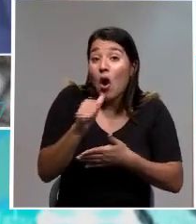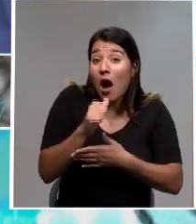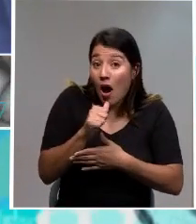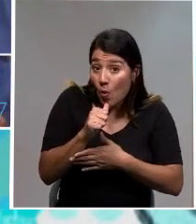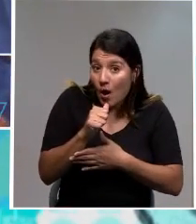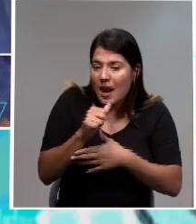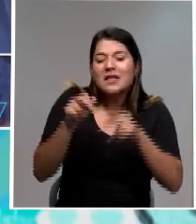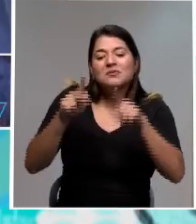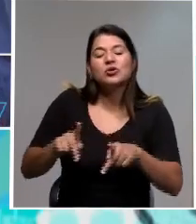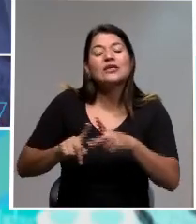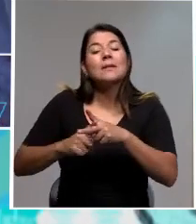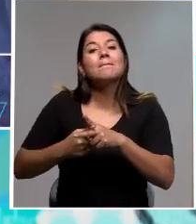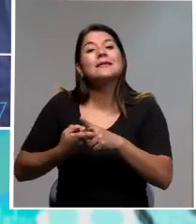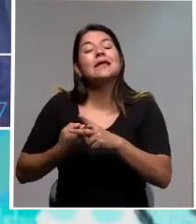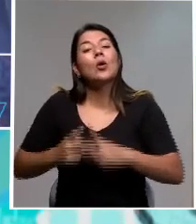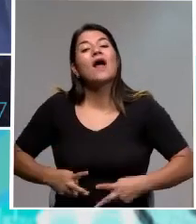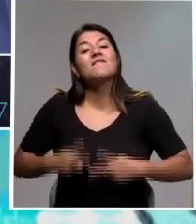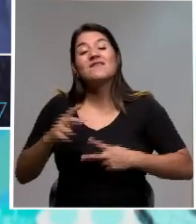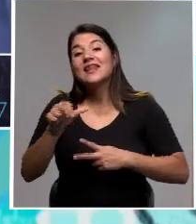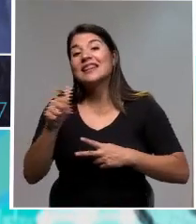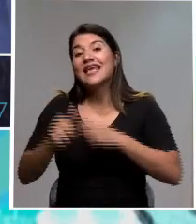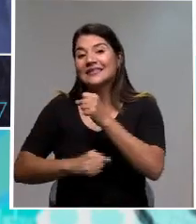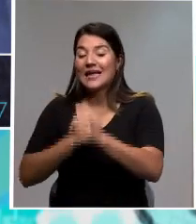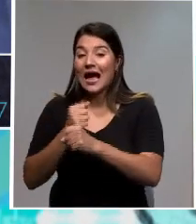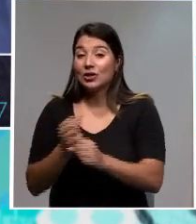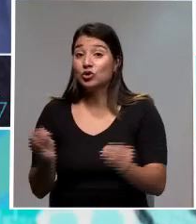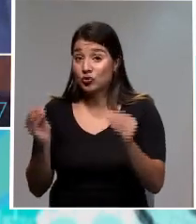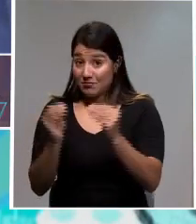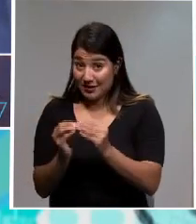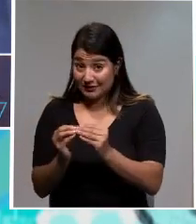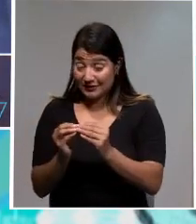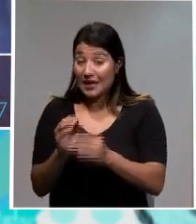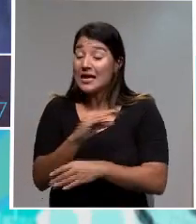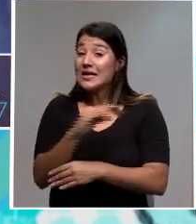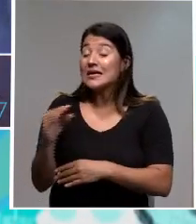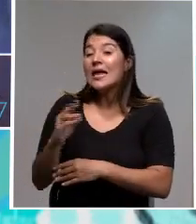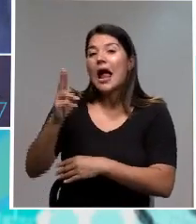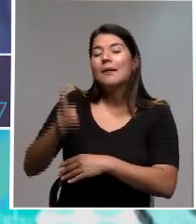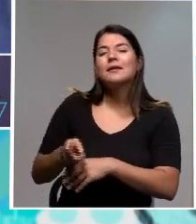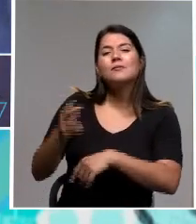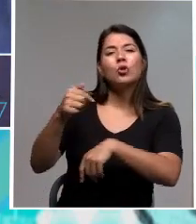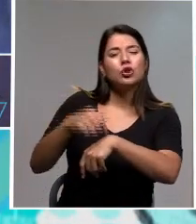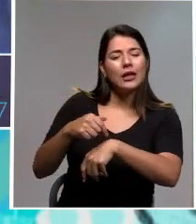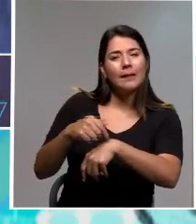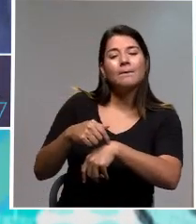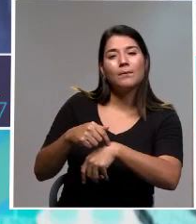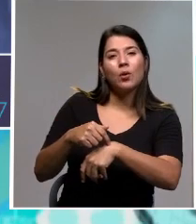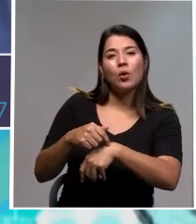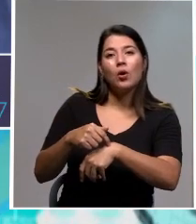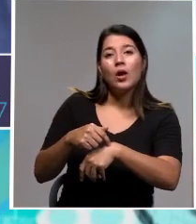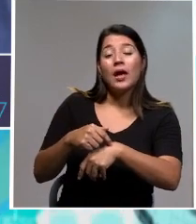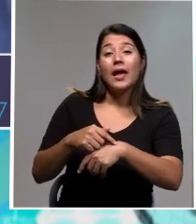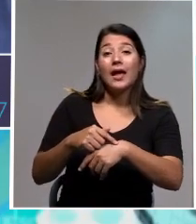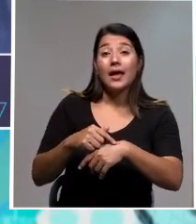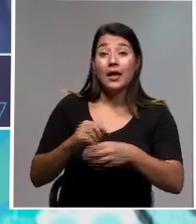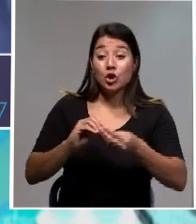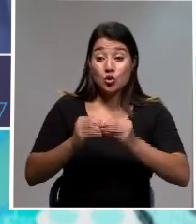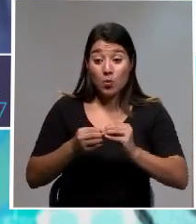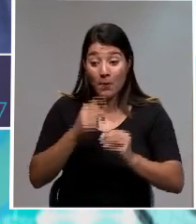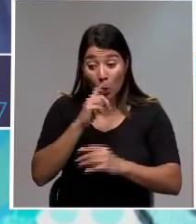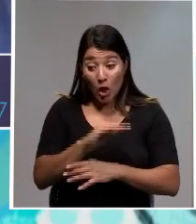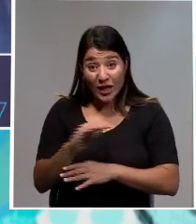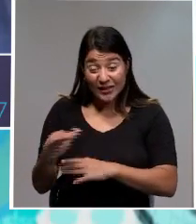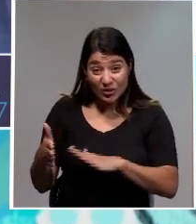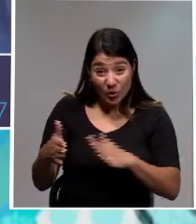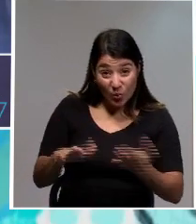la expectativa de vida. Y al mismo tiempo hay una caída en la tasa de mortalidad infantil, que es